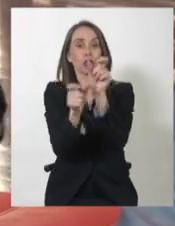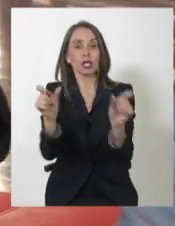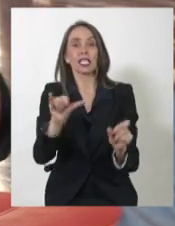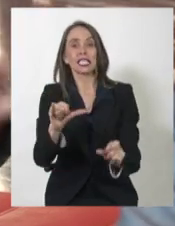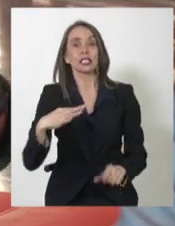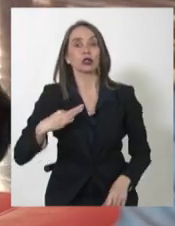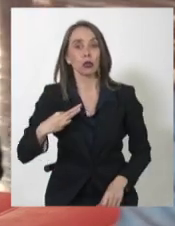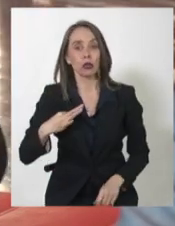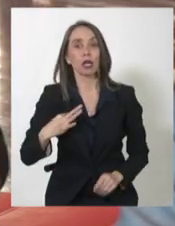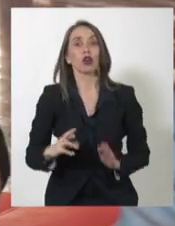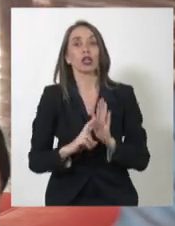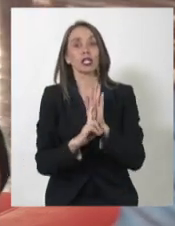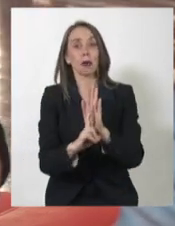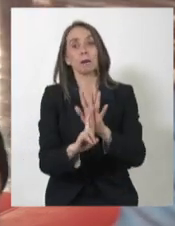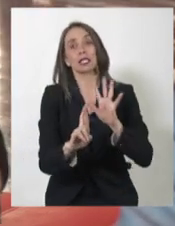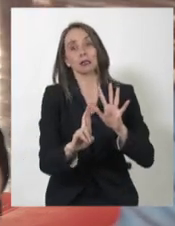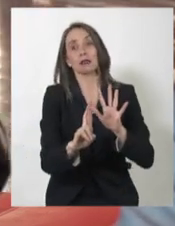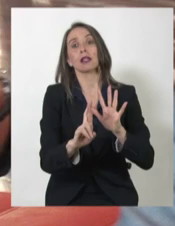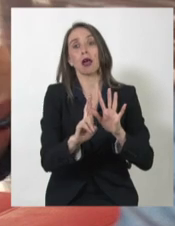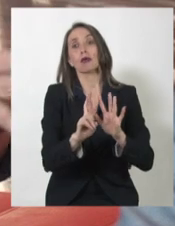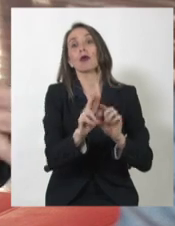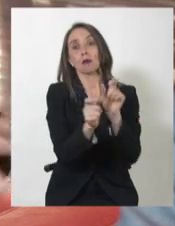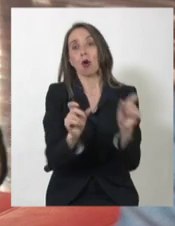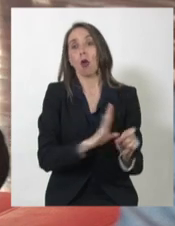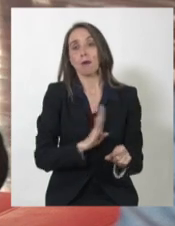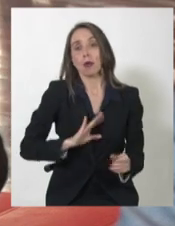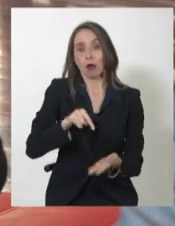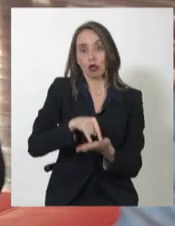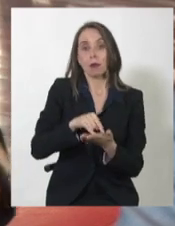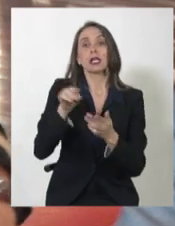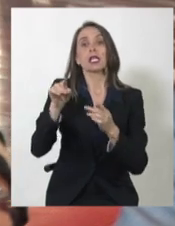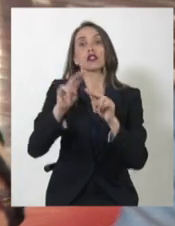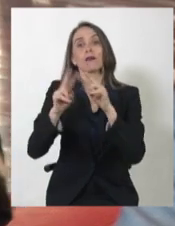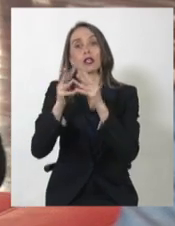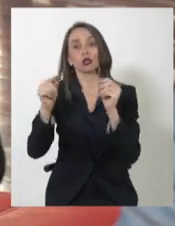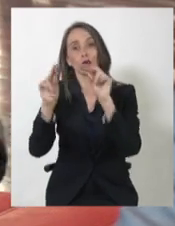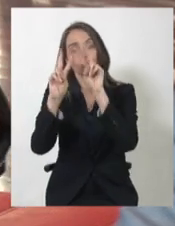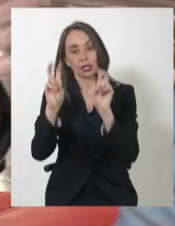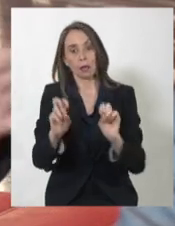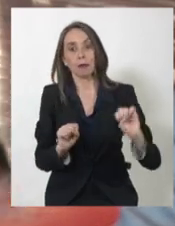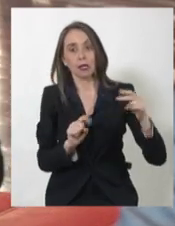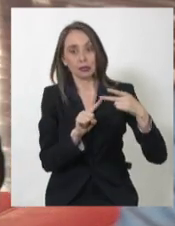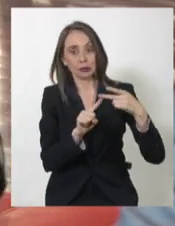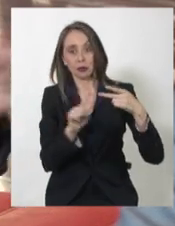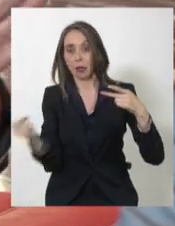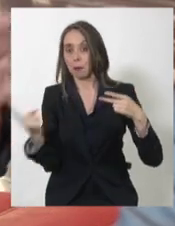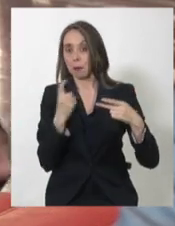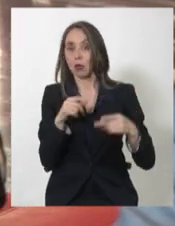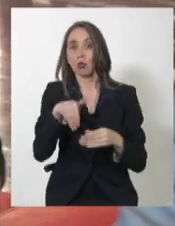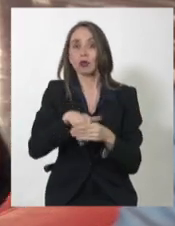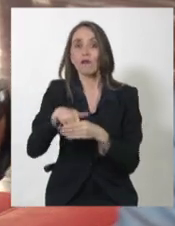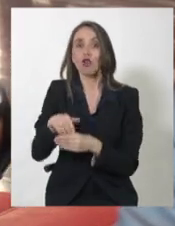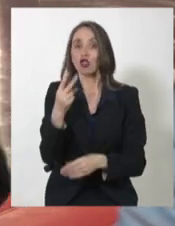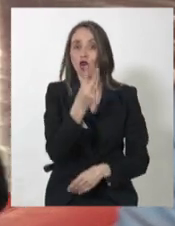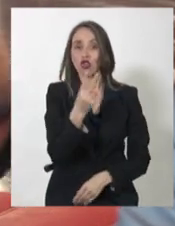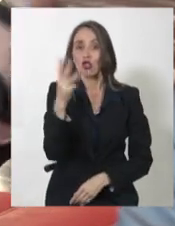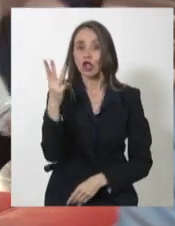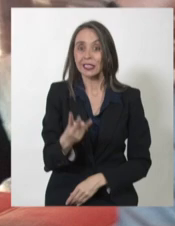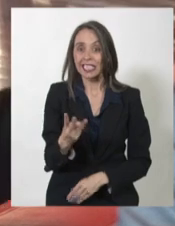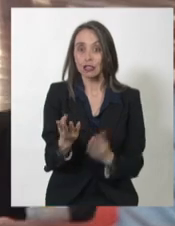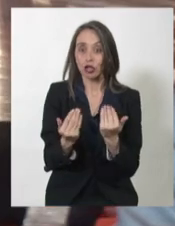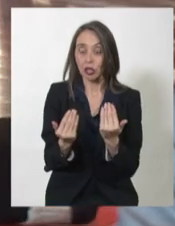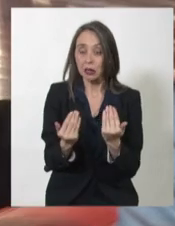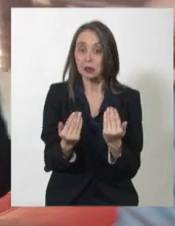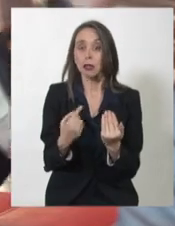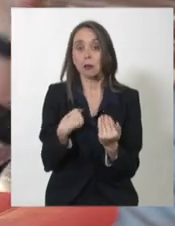ciudadanía, representada por el Congreso, entonces es la que debe resolver esas materias. Con respecto a los 2/3, también desde mi perspectiva y